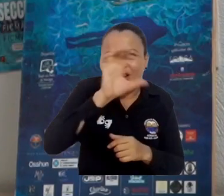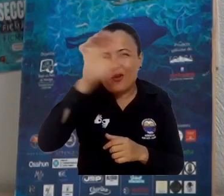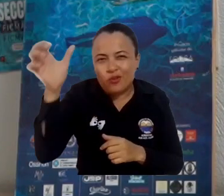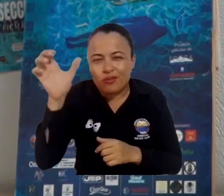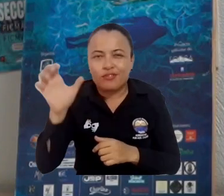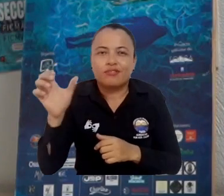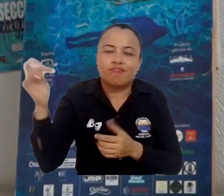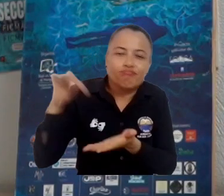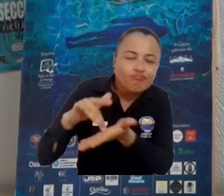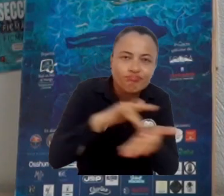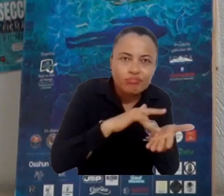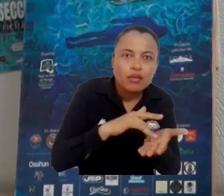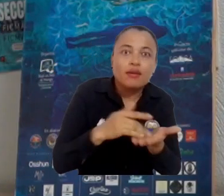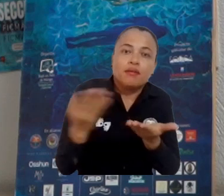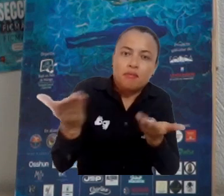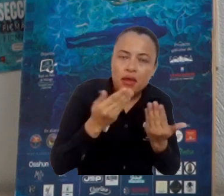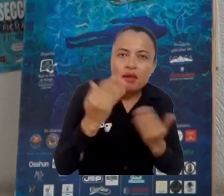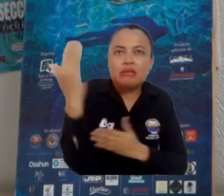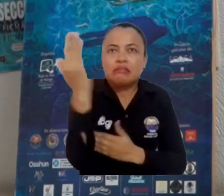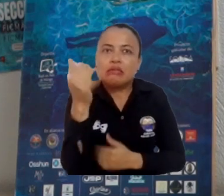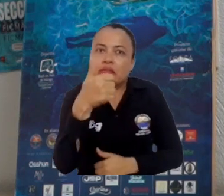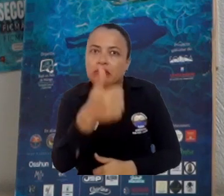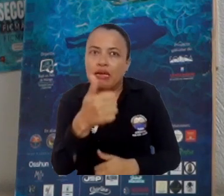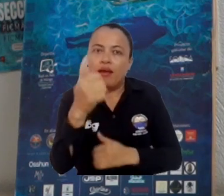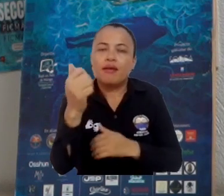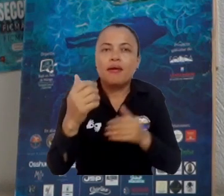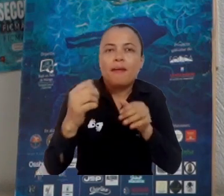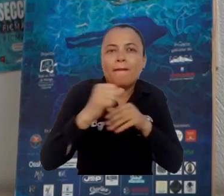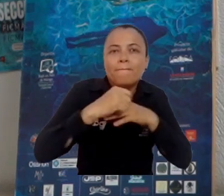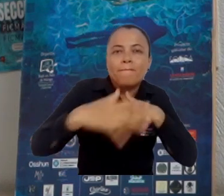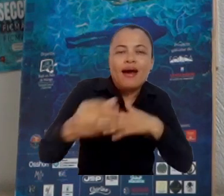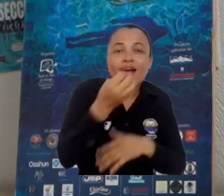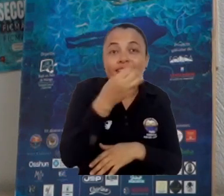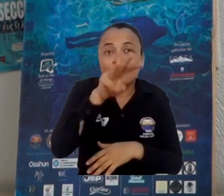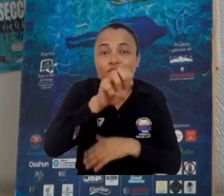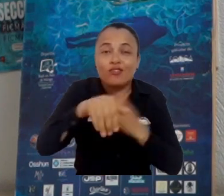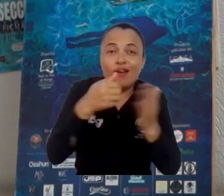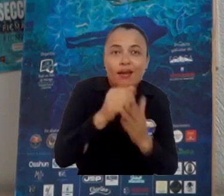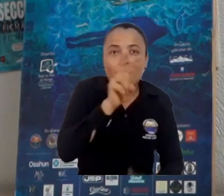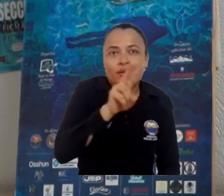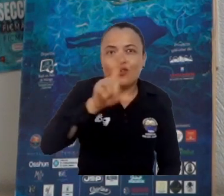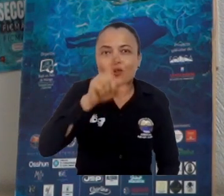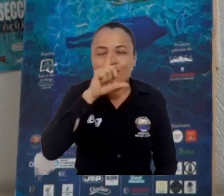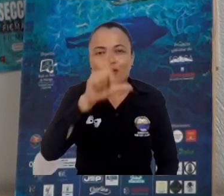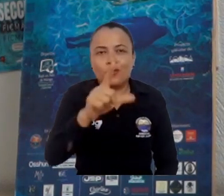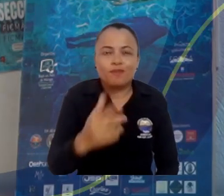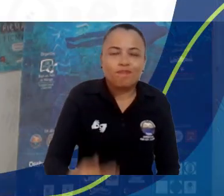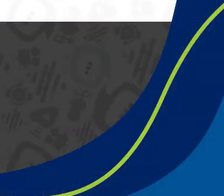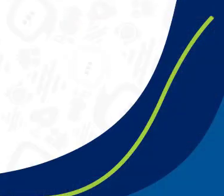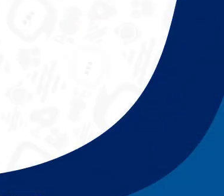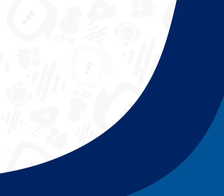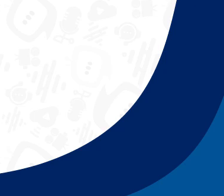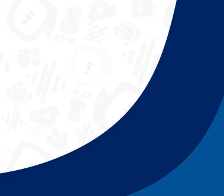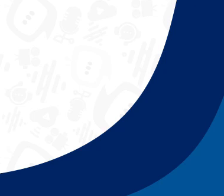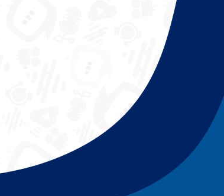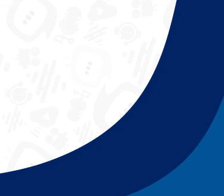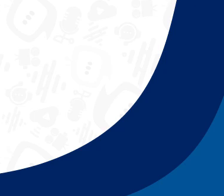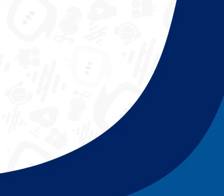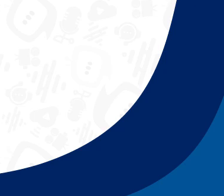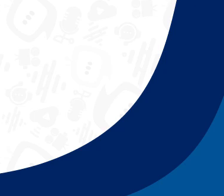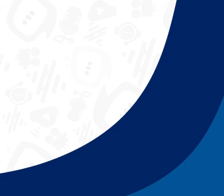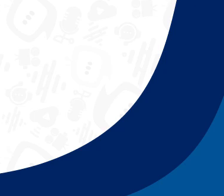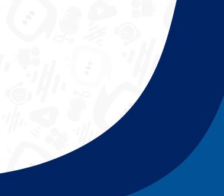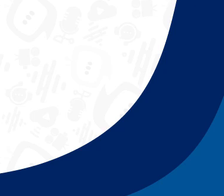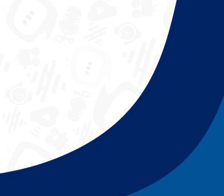extranjeros que disfruten de un buen cine junto al mar acá en Santa Marta del 18 al 21 de julio aún más